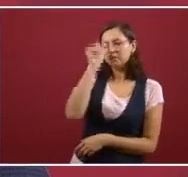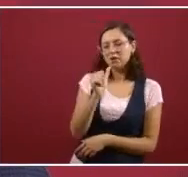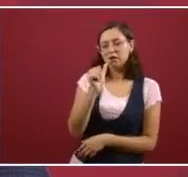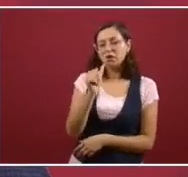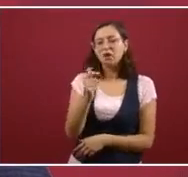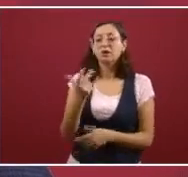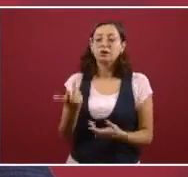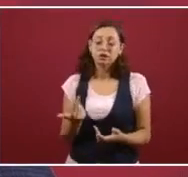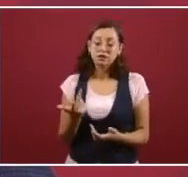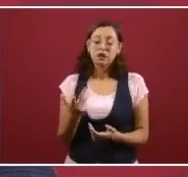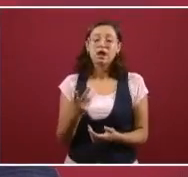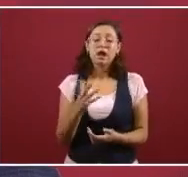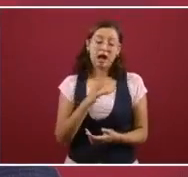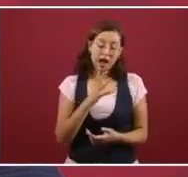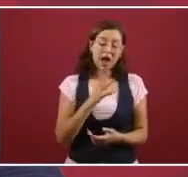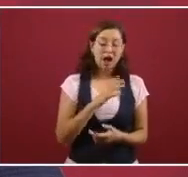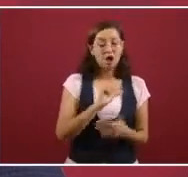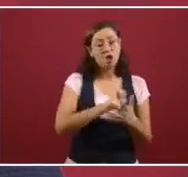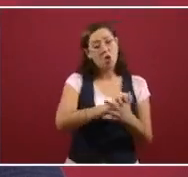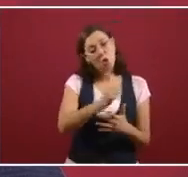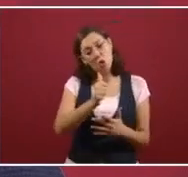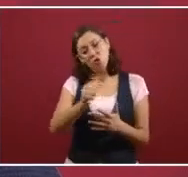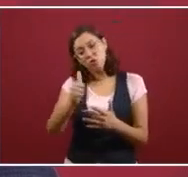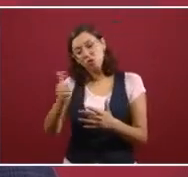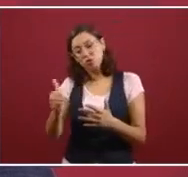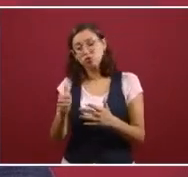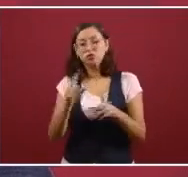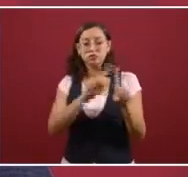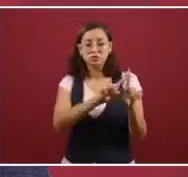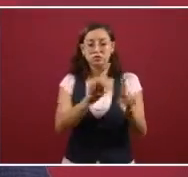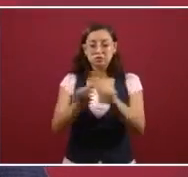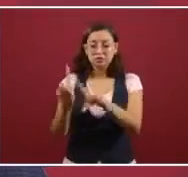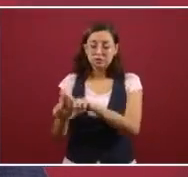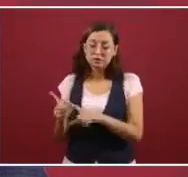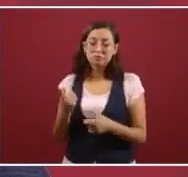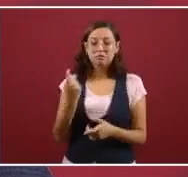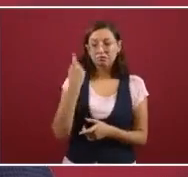importancia de otros factores que inciden en la pensión, sin embargo, como